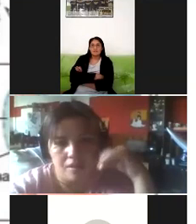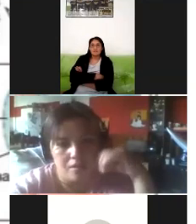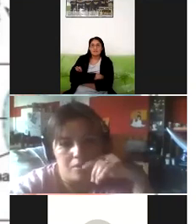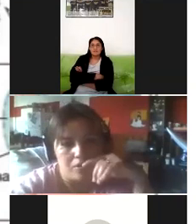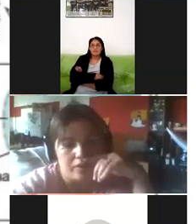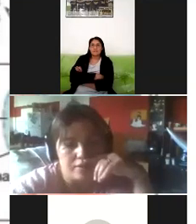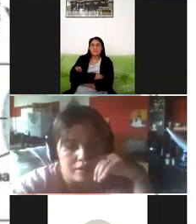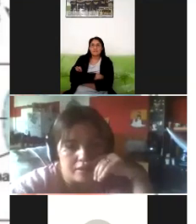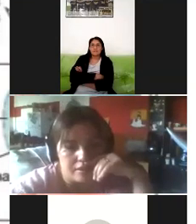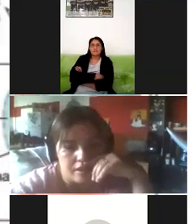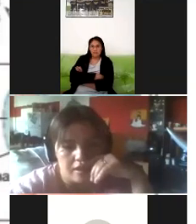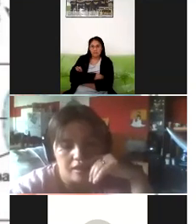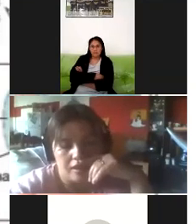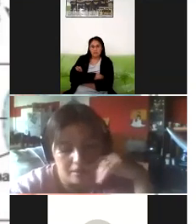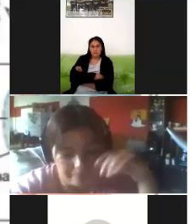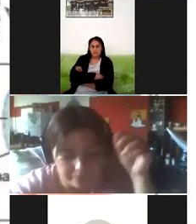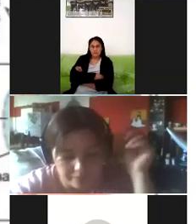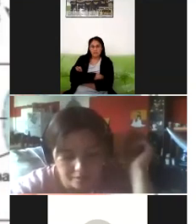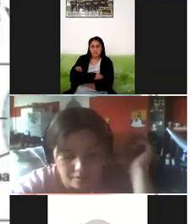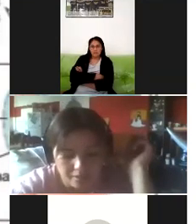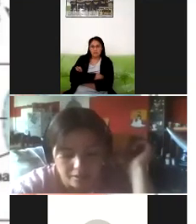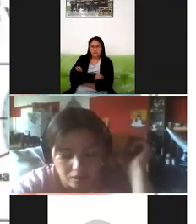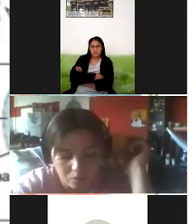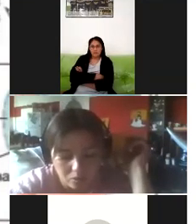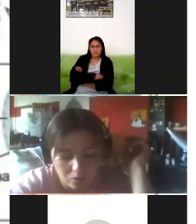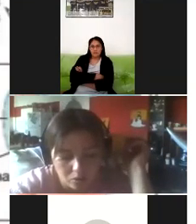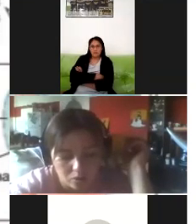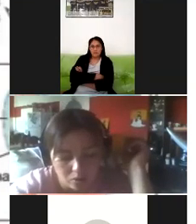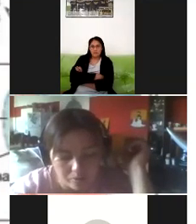Sí. Bien. Profe, eso que dice